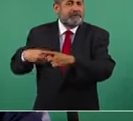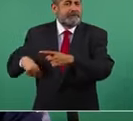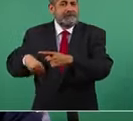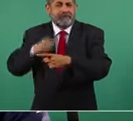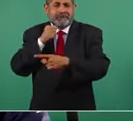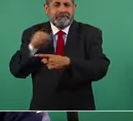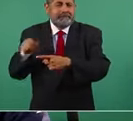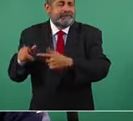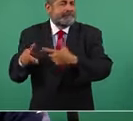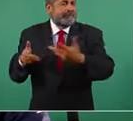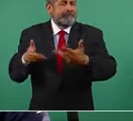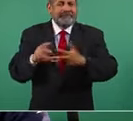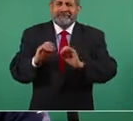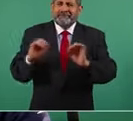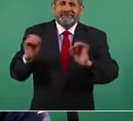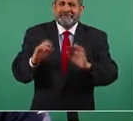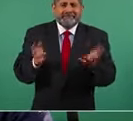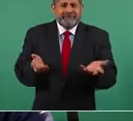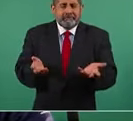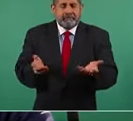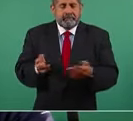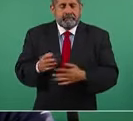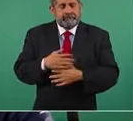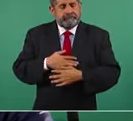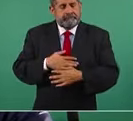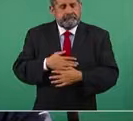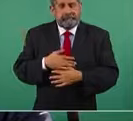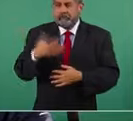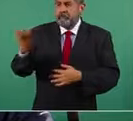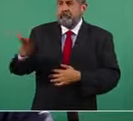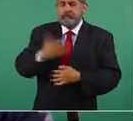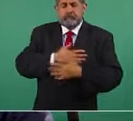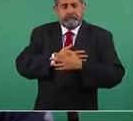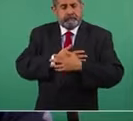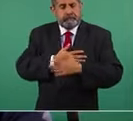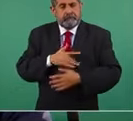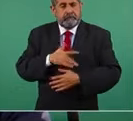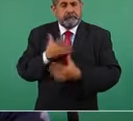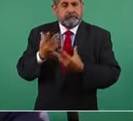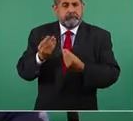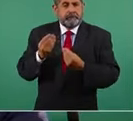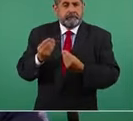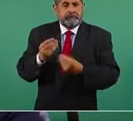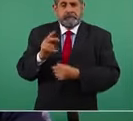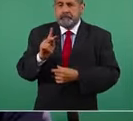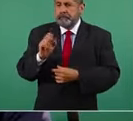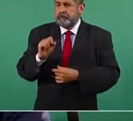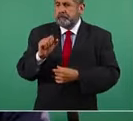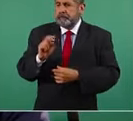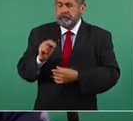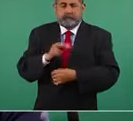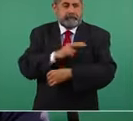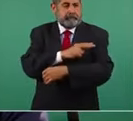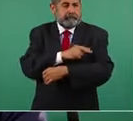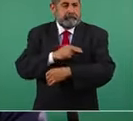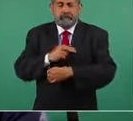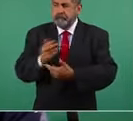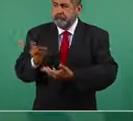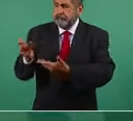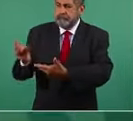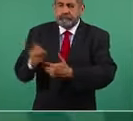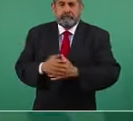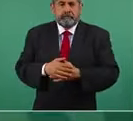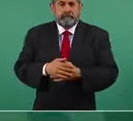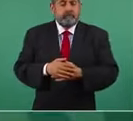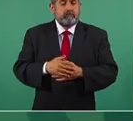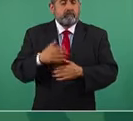Enviamos, desde luego, nuestro pésame a los familiares y le he pedido al consejero jurídico que